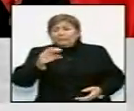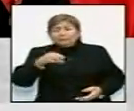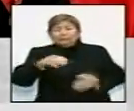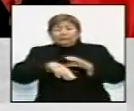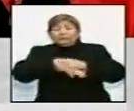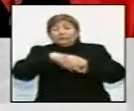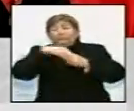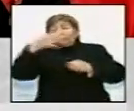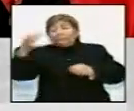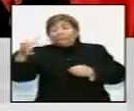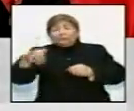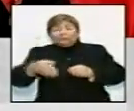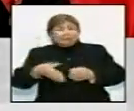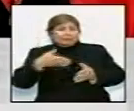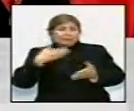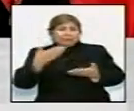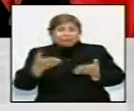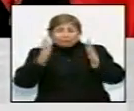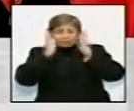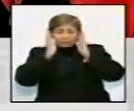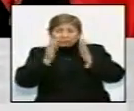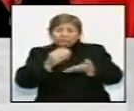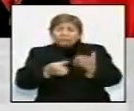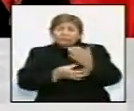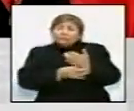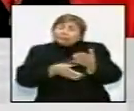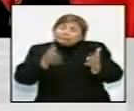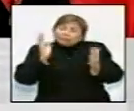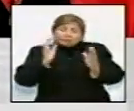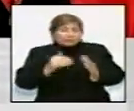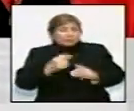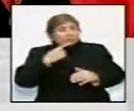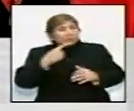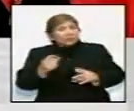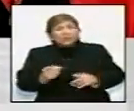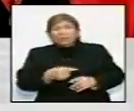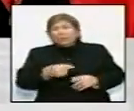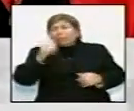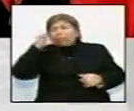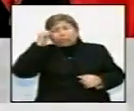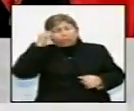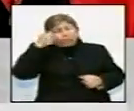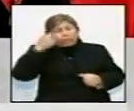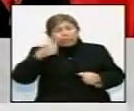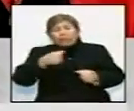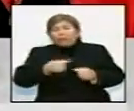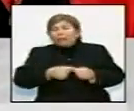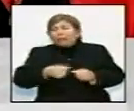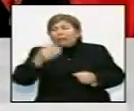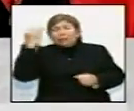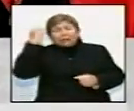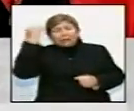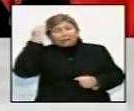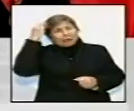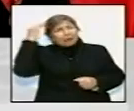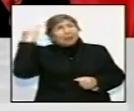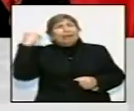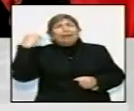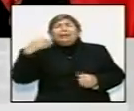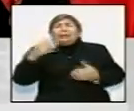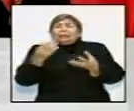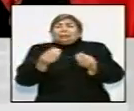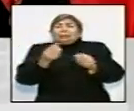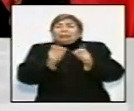Pisco cruzando la Panamericana, ahí la pudieron atender. En fin, son recuerdos que han dejado marcado a